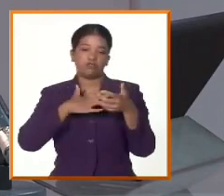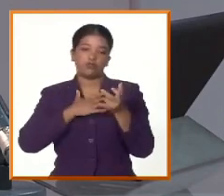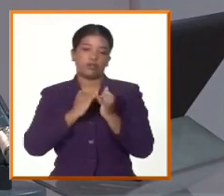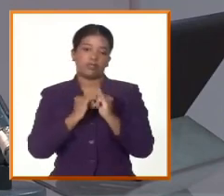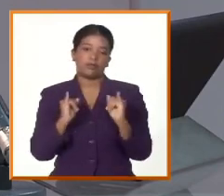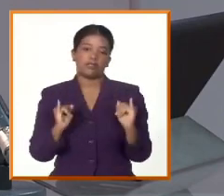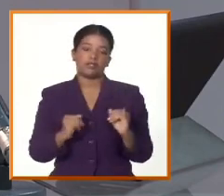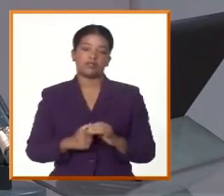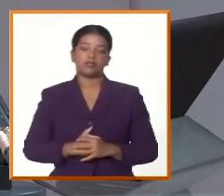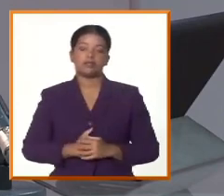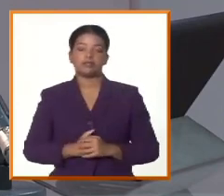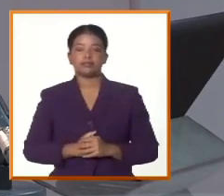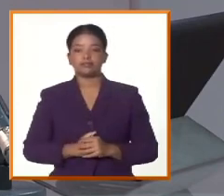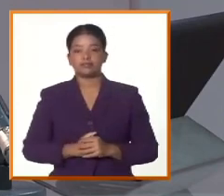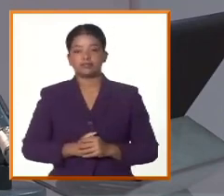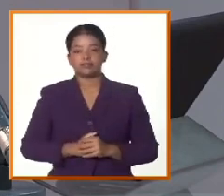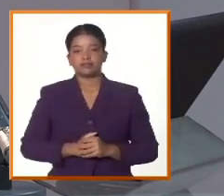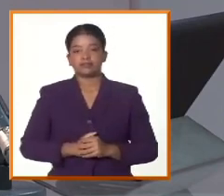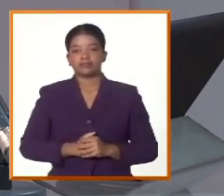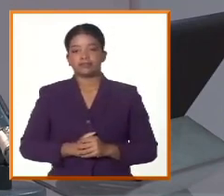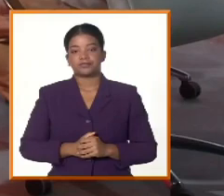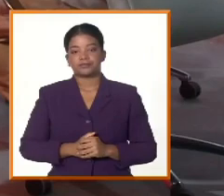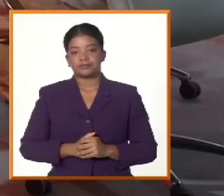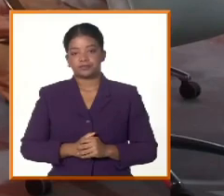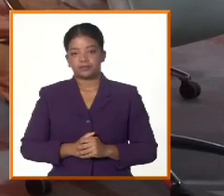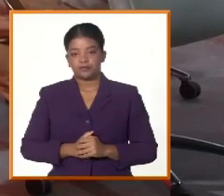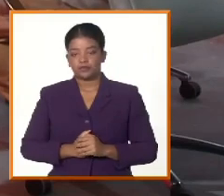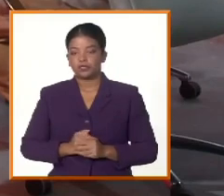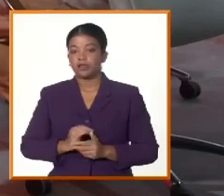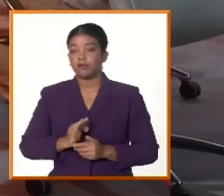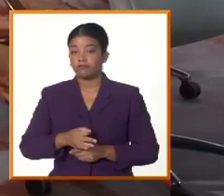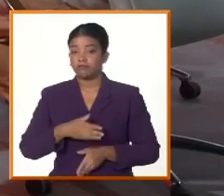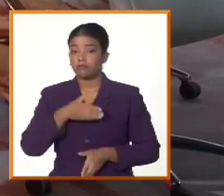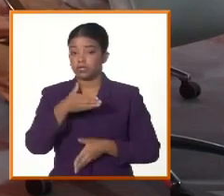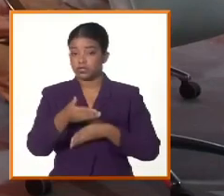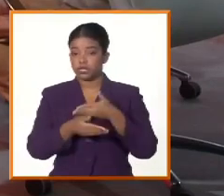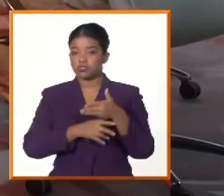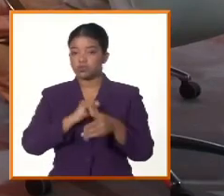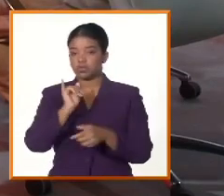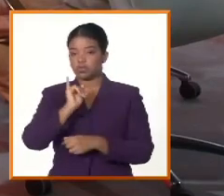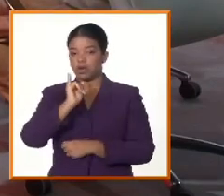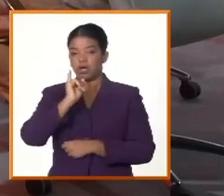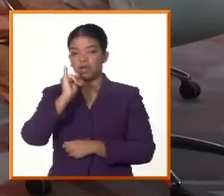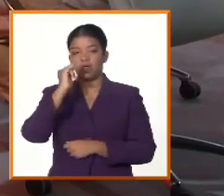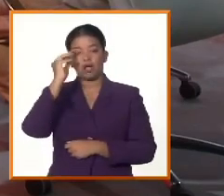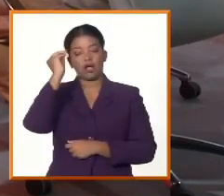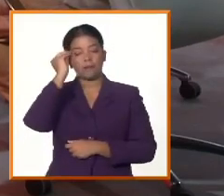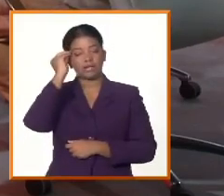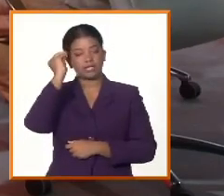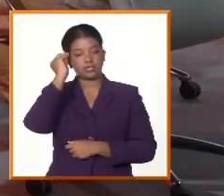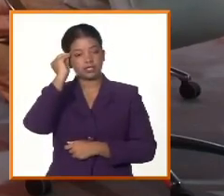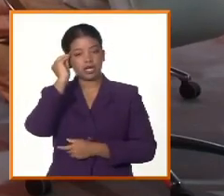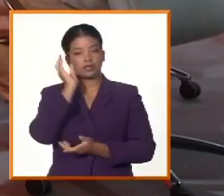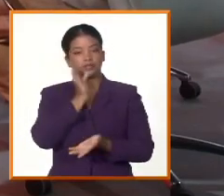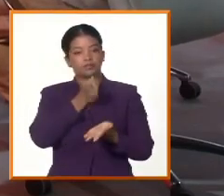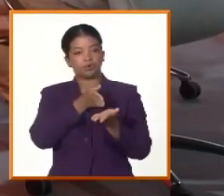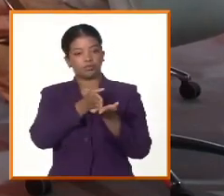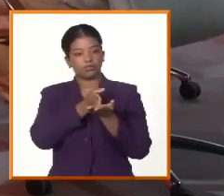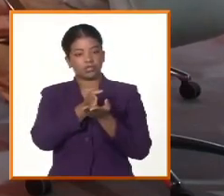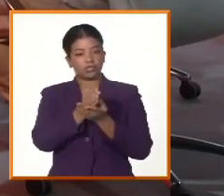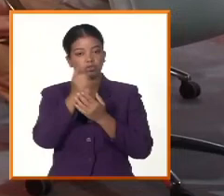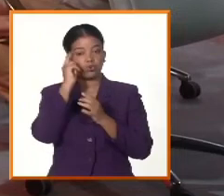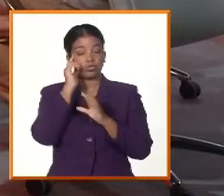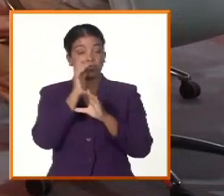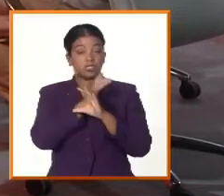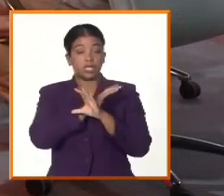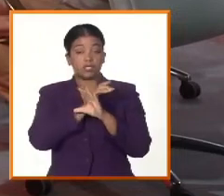de producir sus alimentos es parte de todo ese proceso entonces también de aprendizaje continuo no entre los científicos